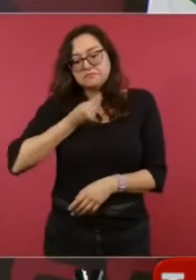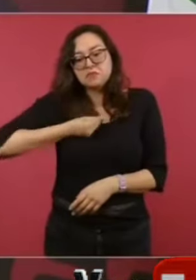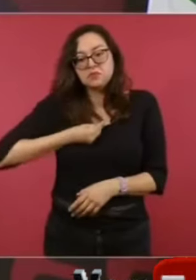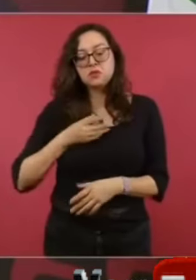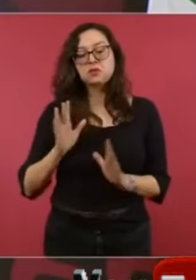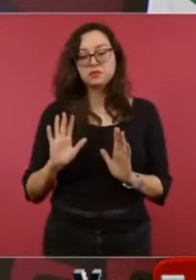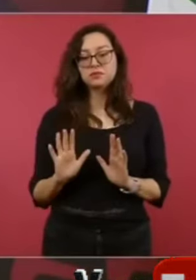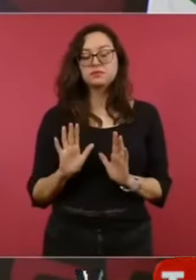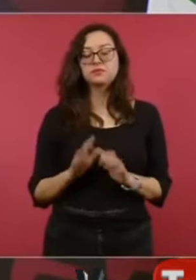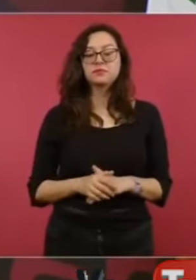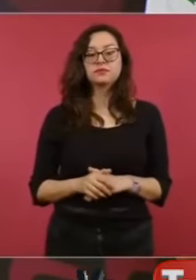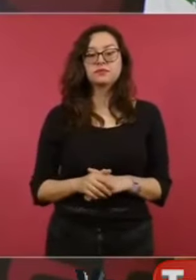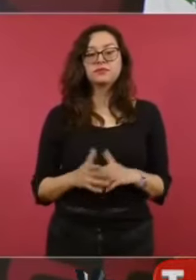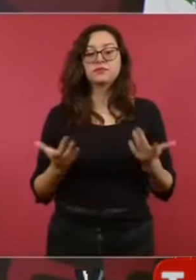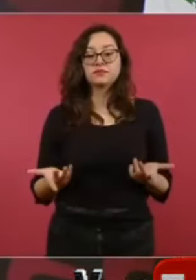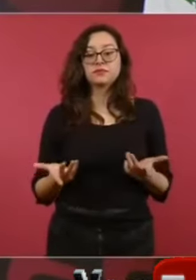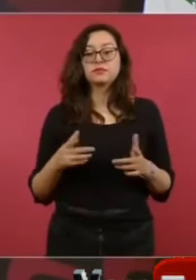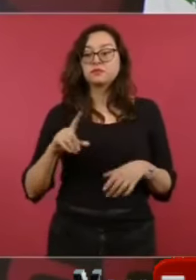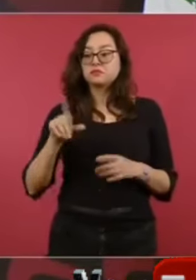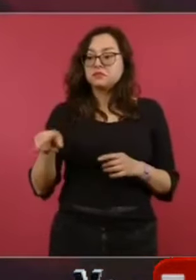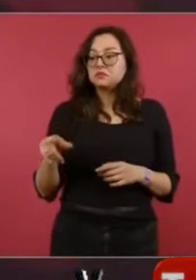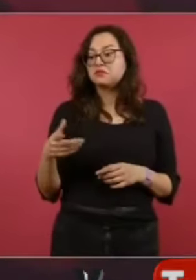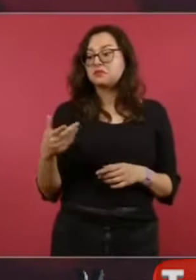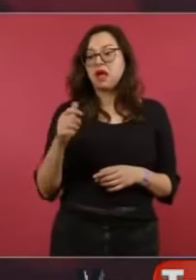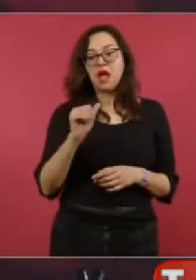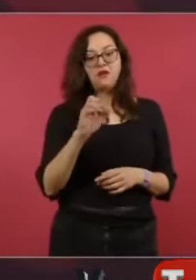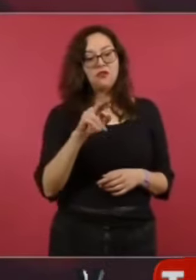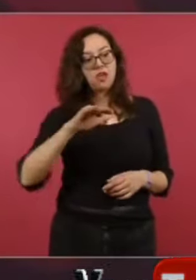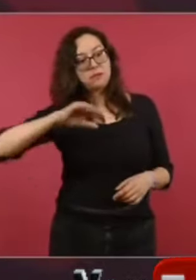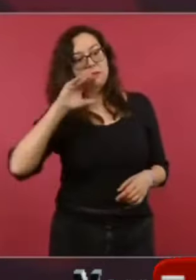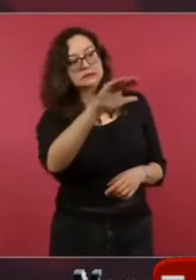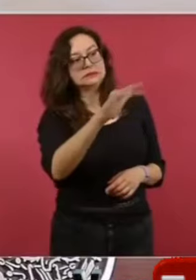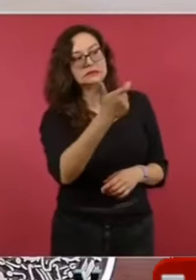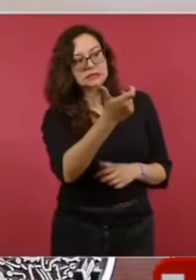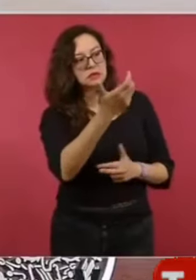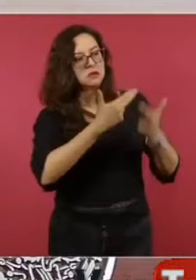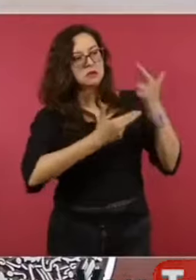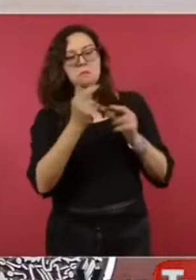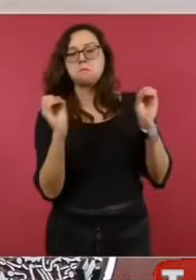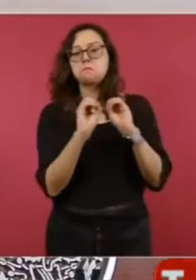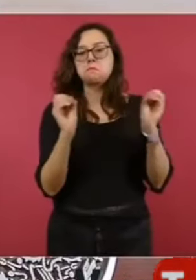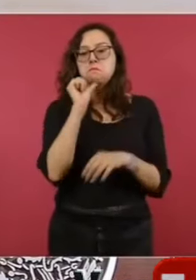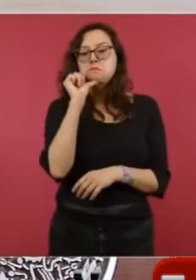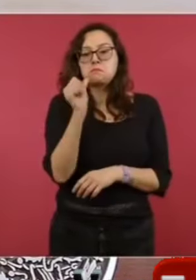se quedaban las Afores con ese dinero.